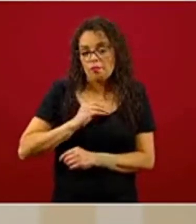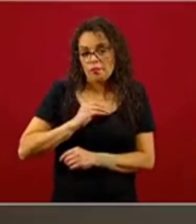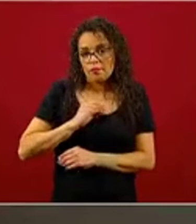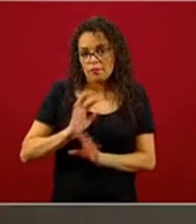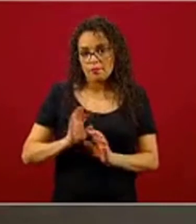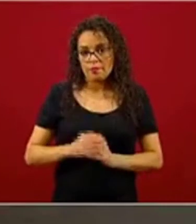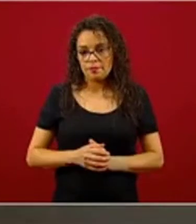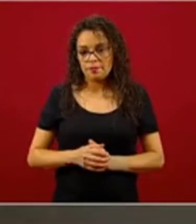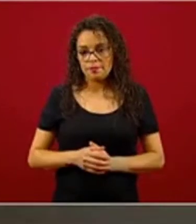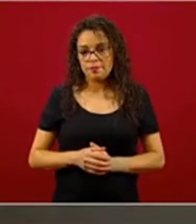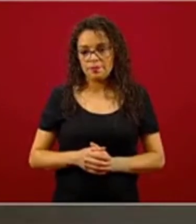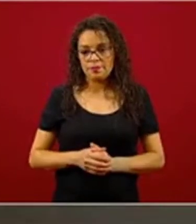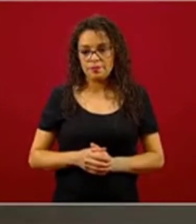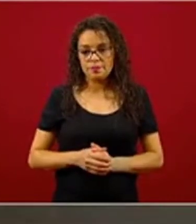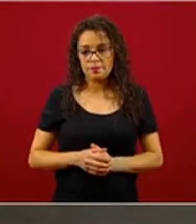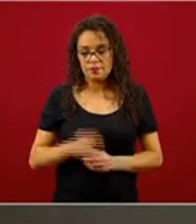Gracias.